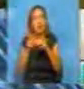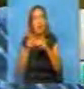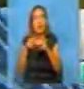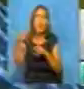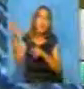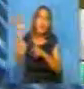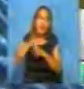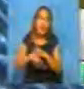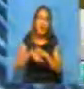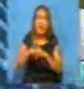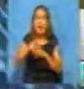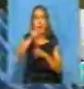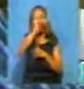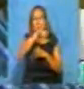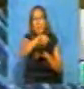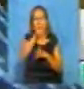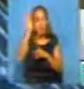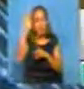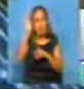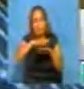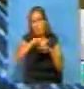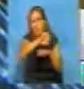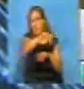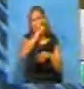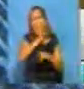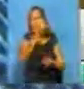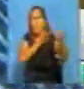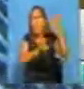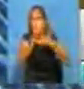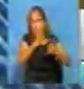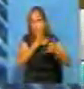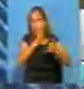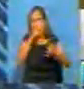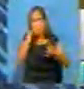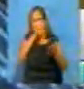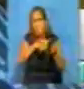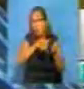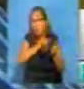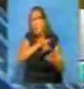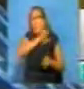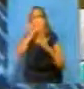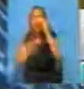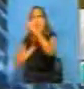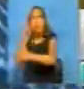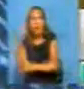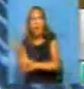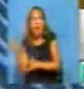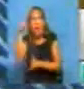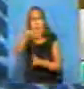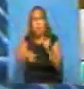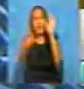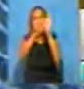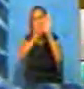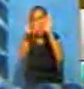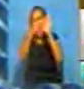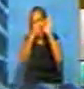venga el coimputado y delate. Esto se fue ampliando y ahora a nivel nacional hay una ley que forma parte del Código Penal de